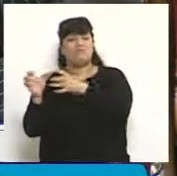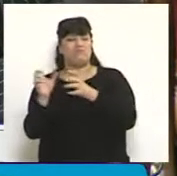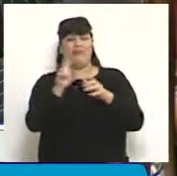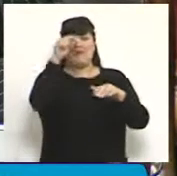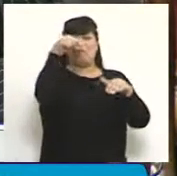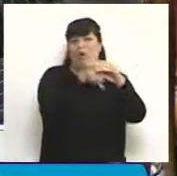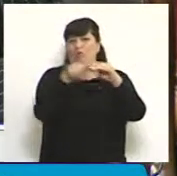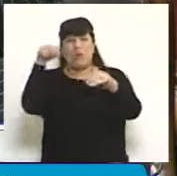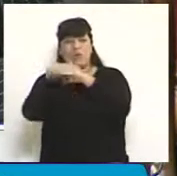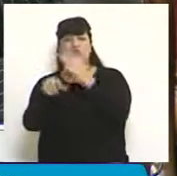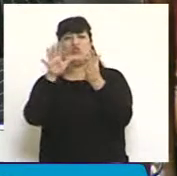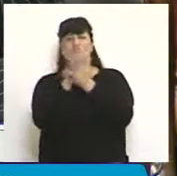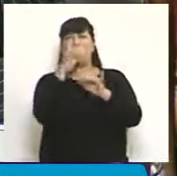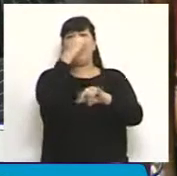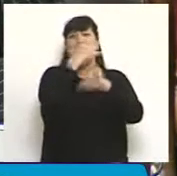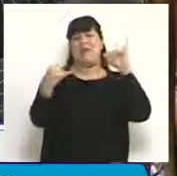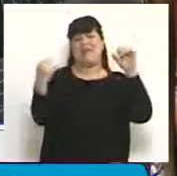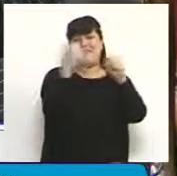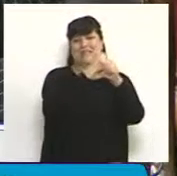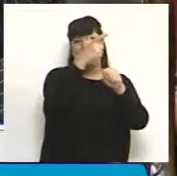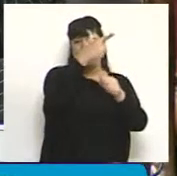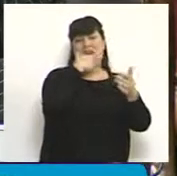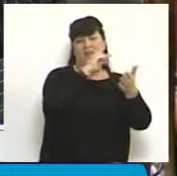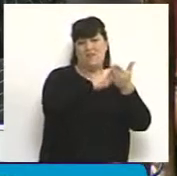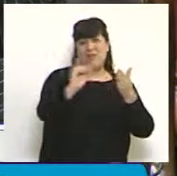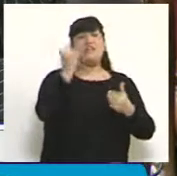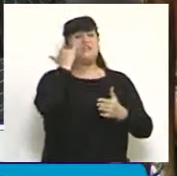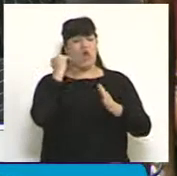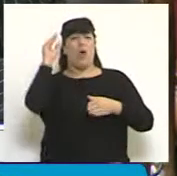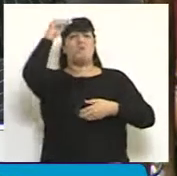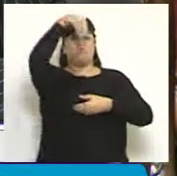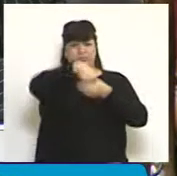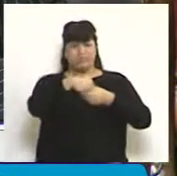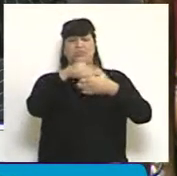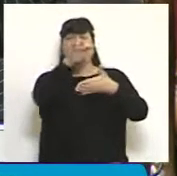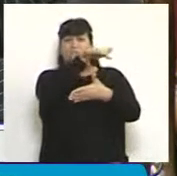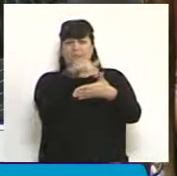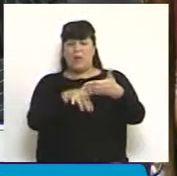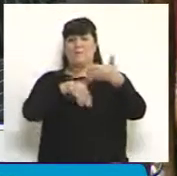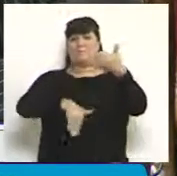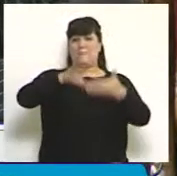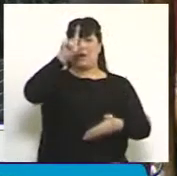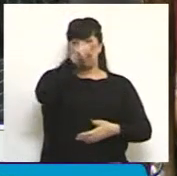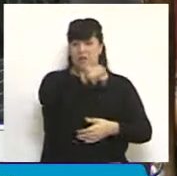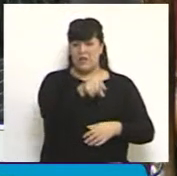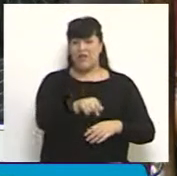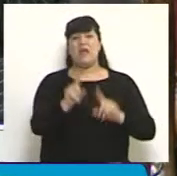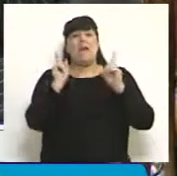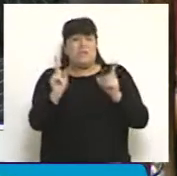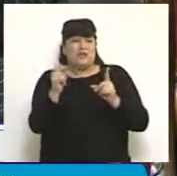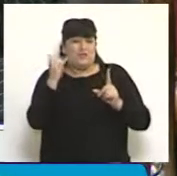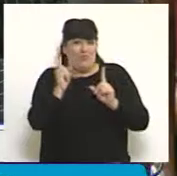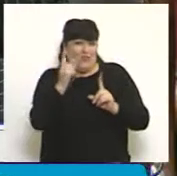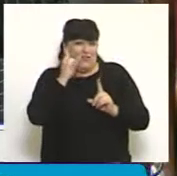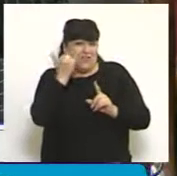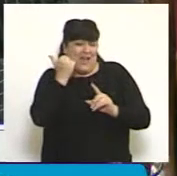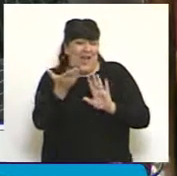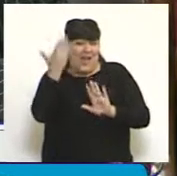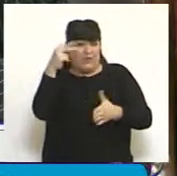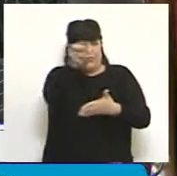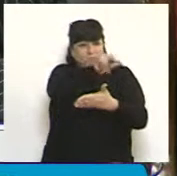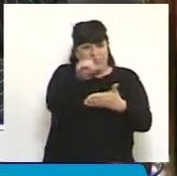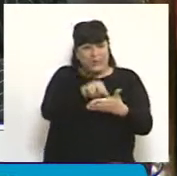las medias sanciones que vinieron, queda incorporado este dictamen de mayoría de la manera en que fue leído y como está también